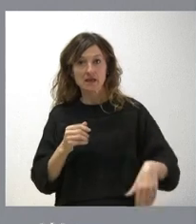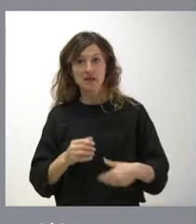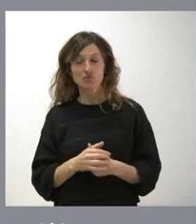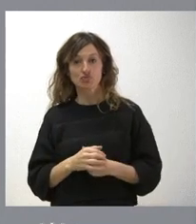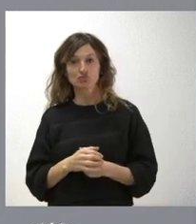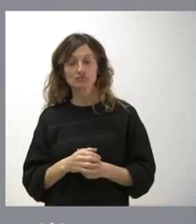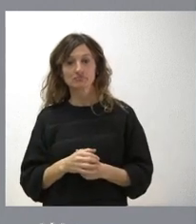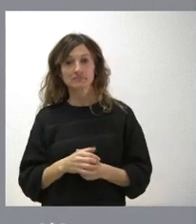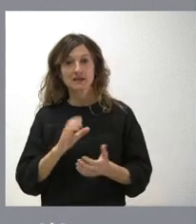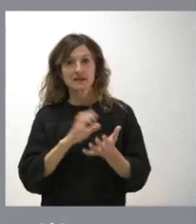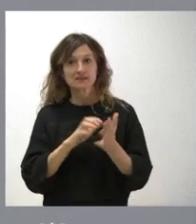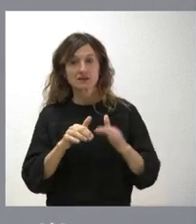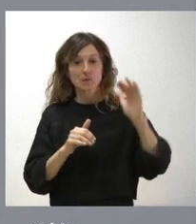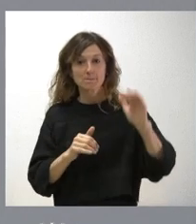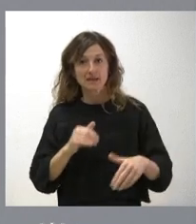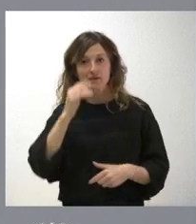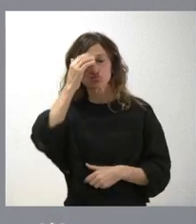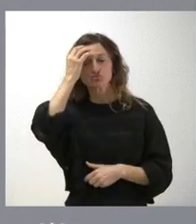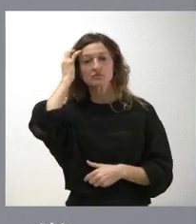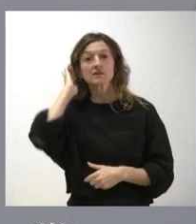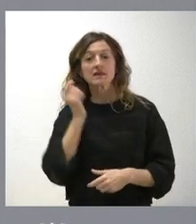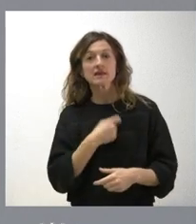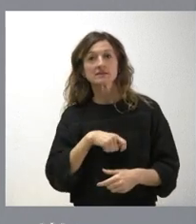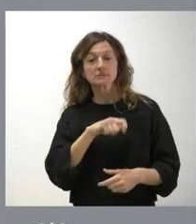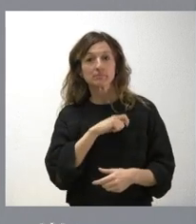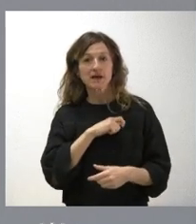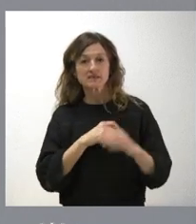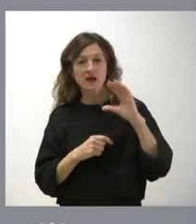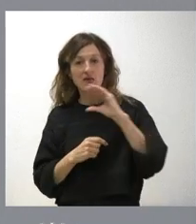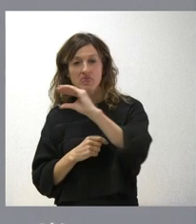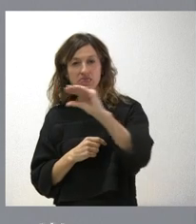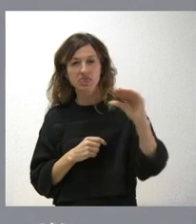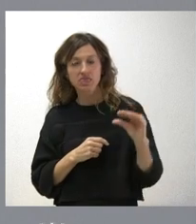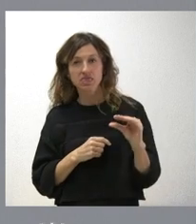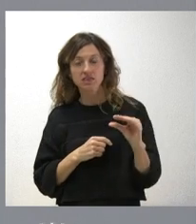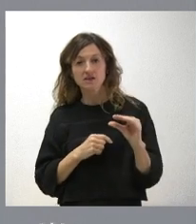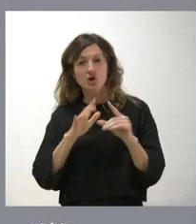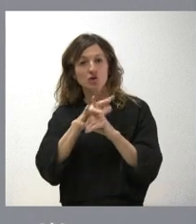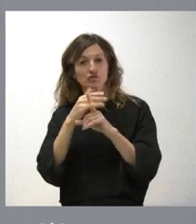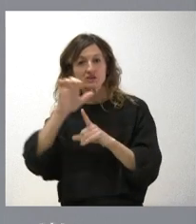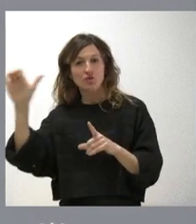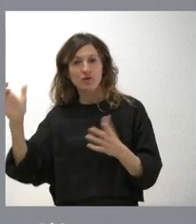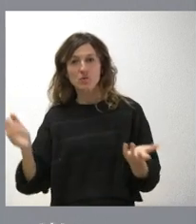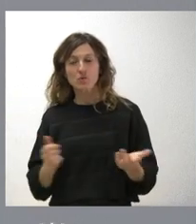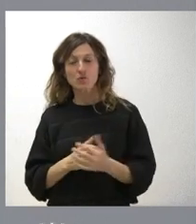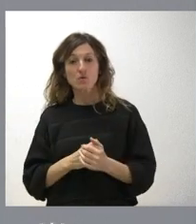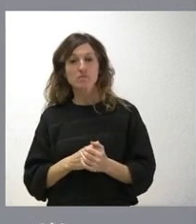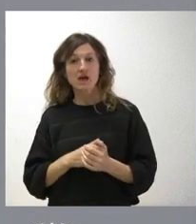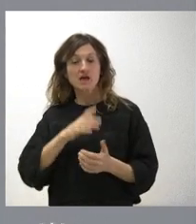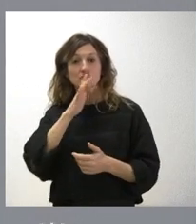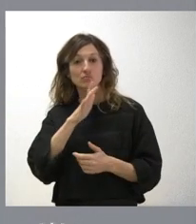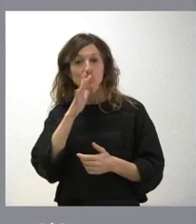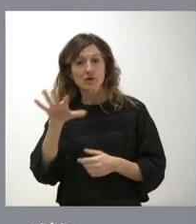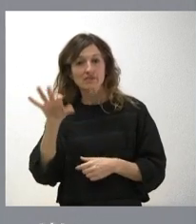recibimos para Castilla de León es que que Castilla de León y España reciban esas cantidades tan pequeñas dentro del contexto europeo se deben fundamentalmente a una